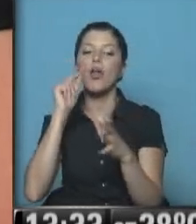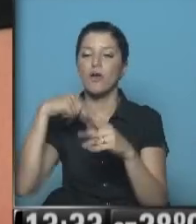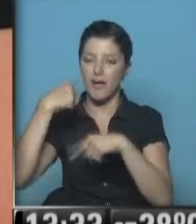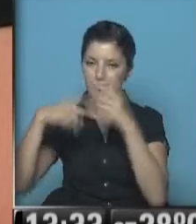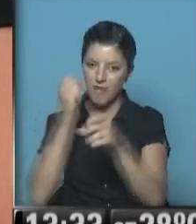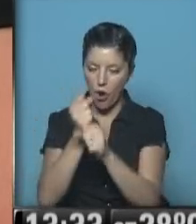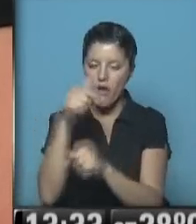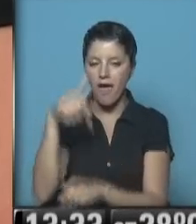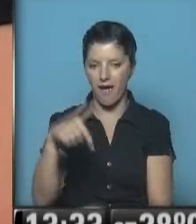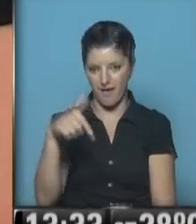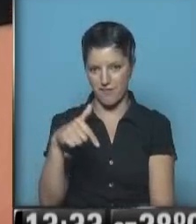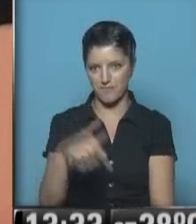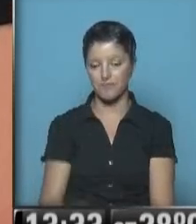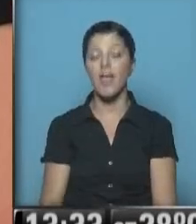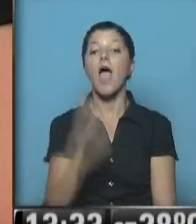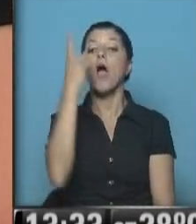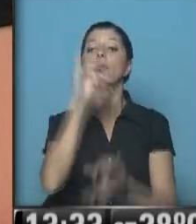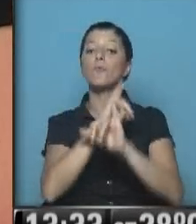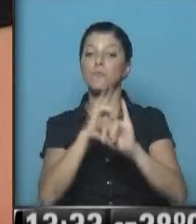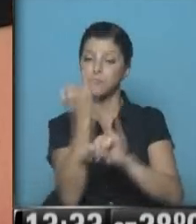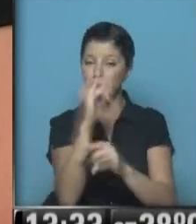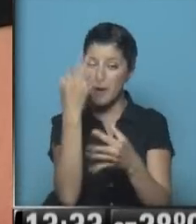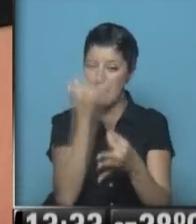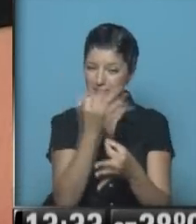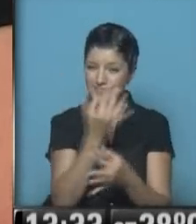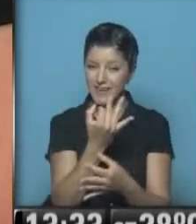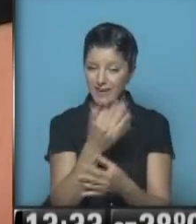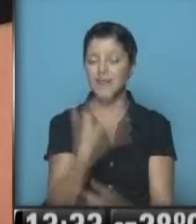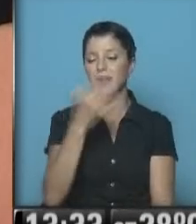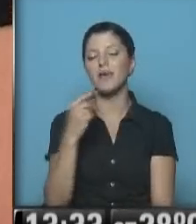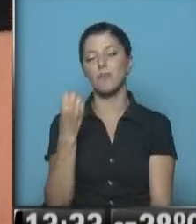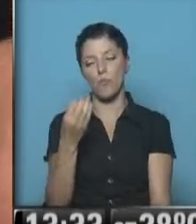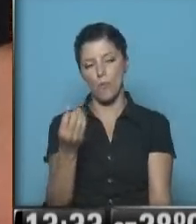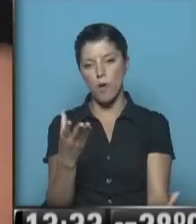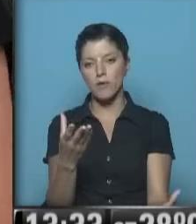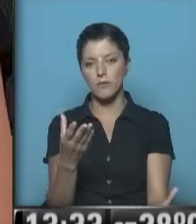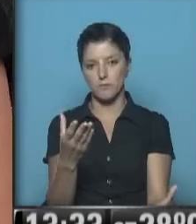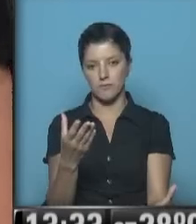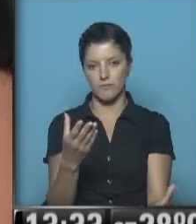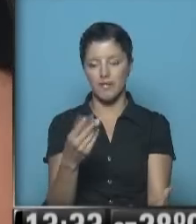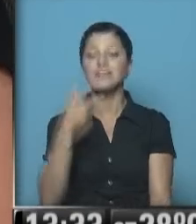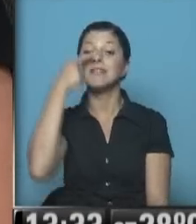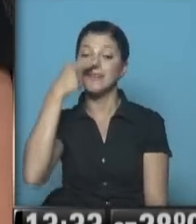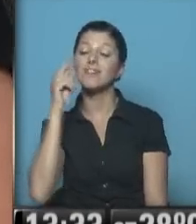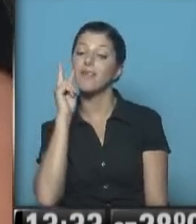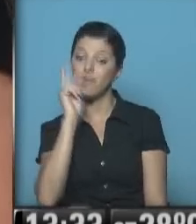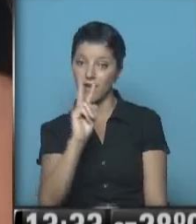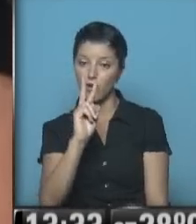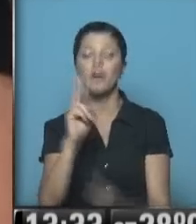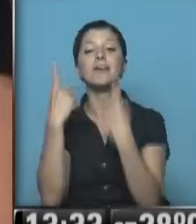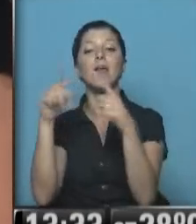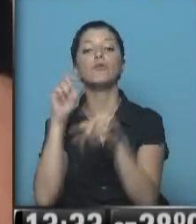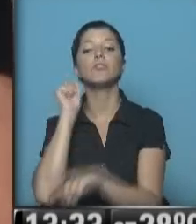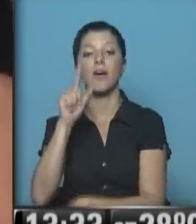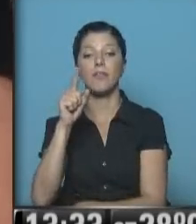estamos viviendo. Le preparamos un clip realmente que vale la pena, muy, muy interesante, y la música es